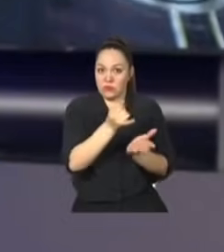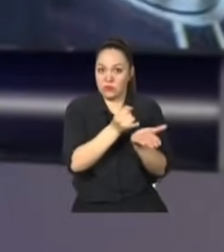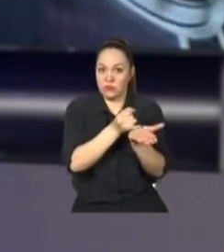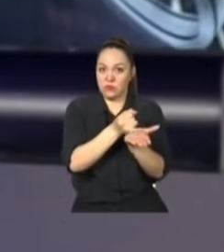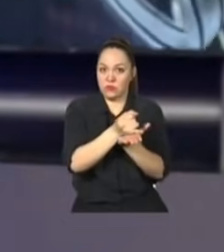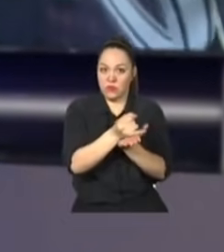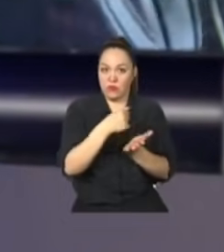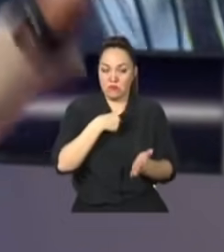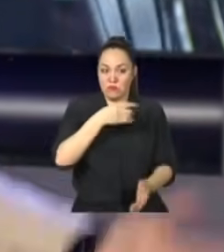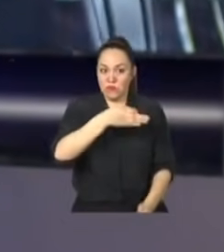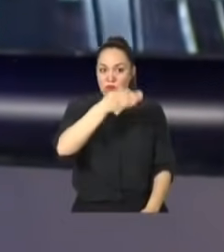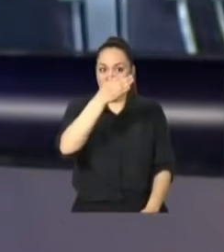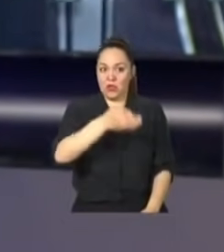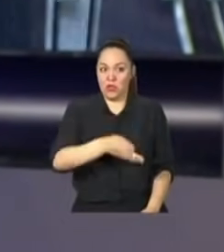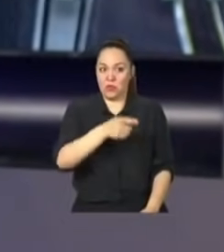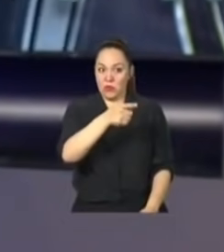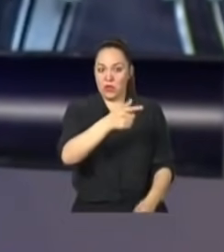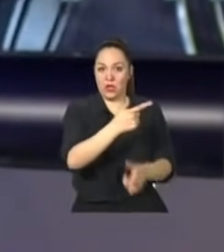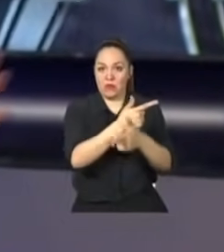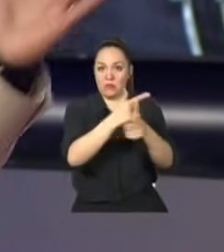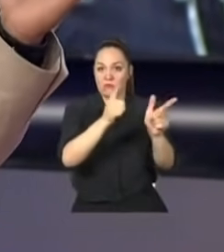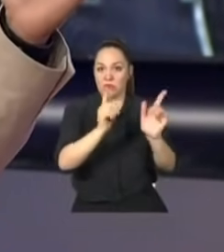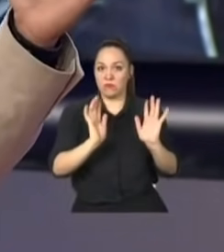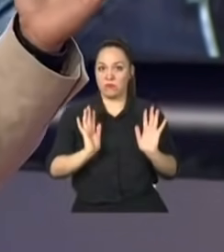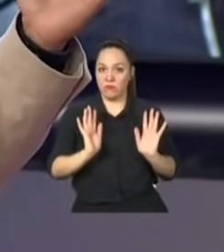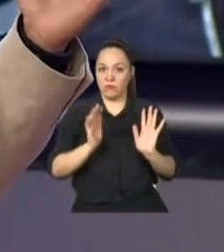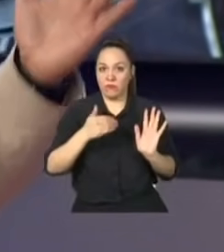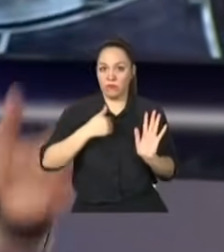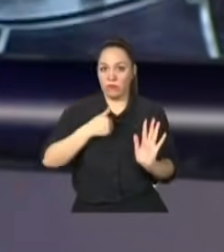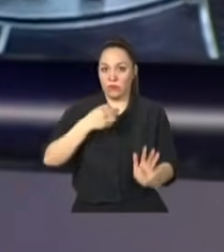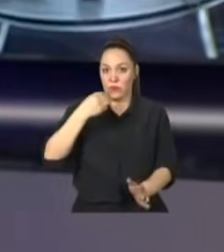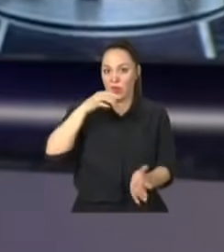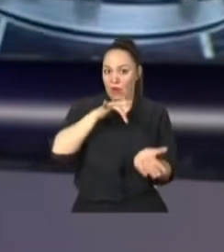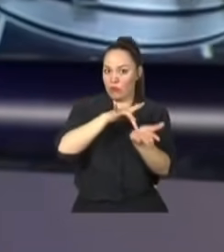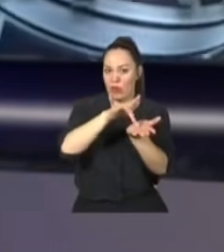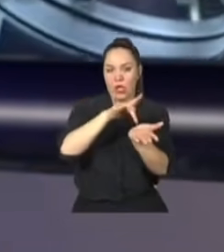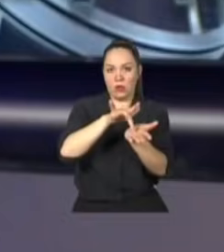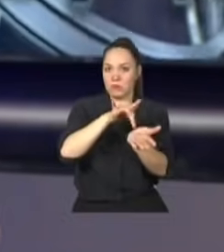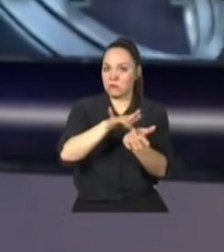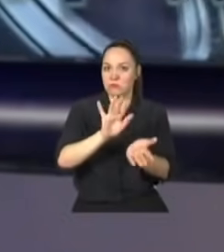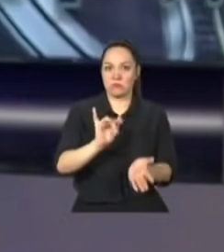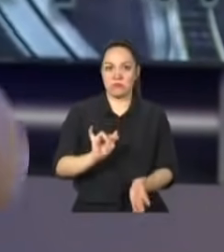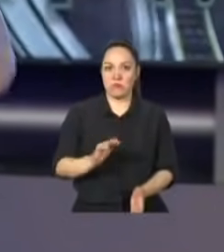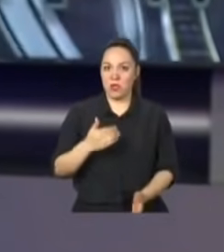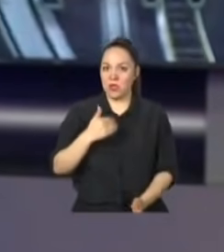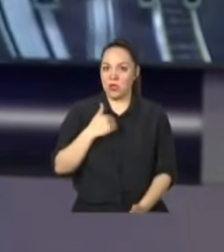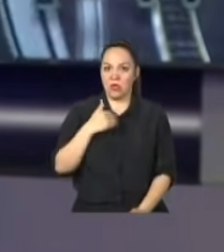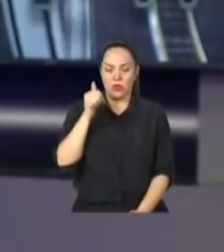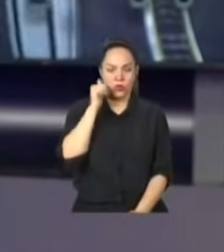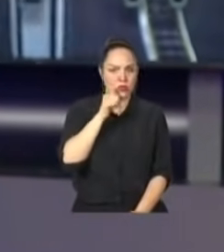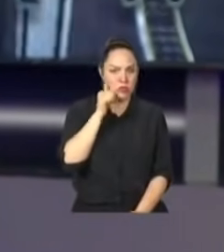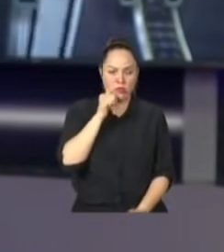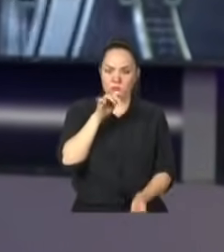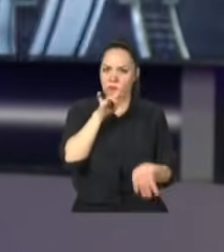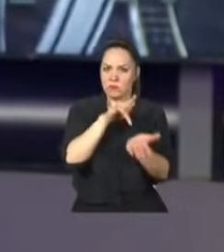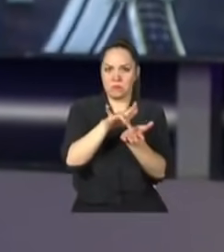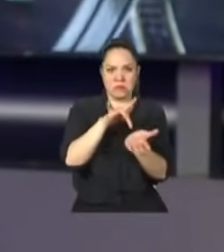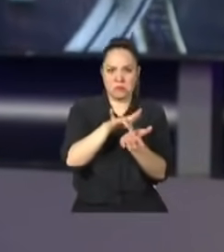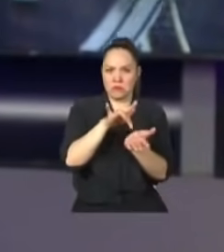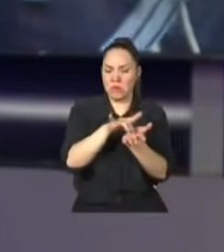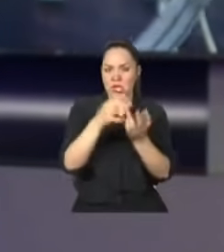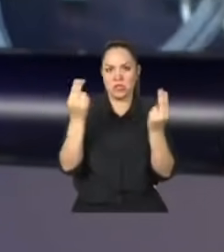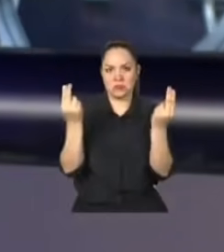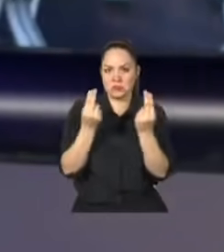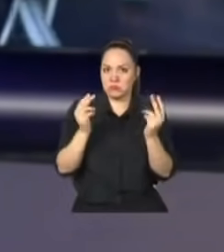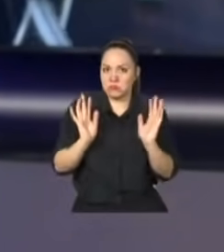soy y ellos son como quieren ser. Y eso es lo que hay que apoyarlos. Y de mi parte tendrán todo el apoyo